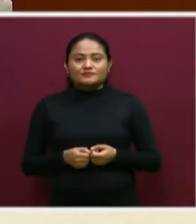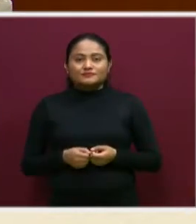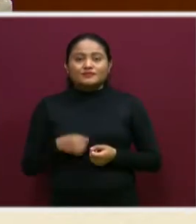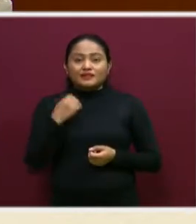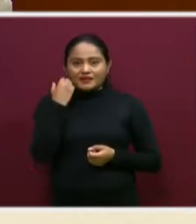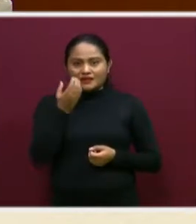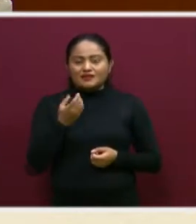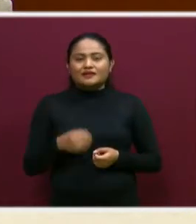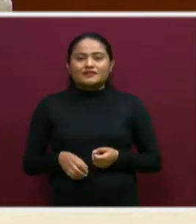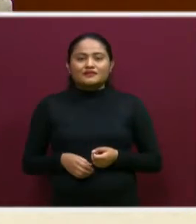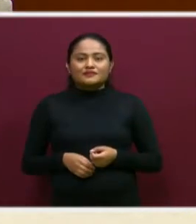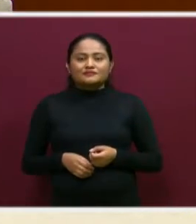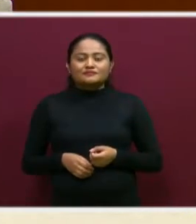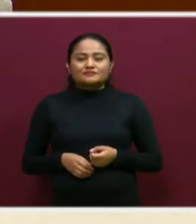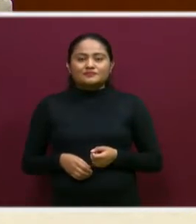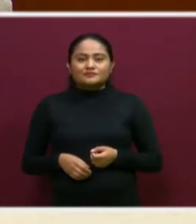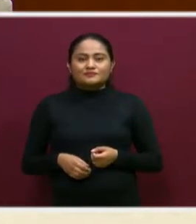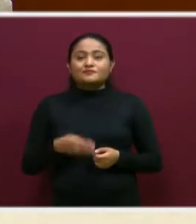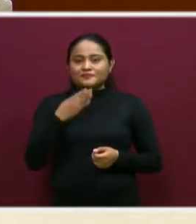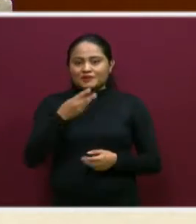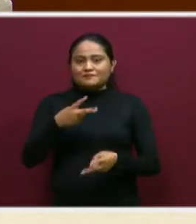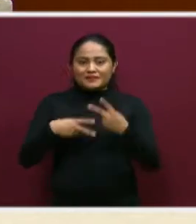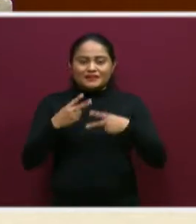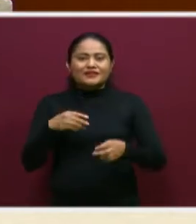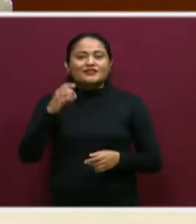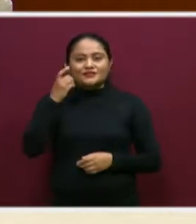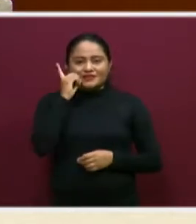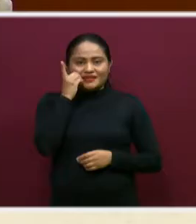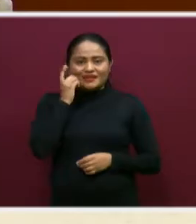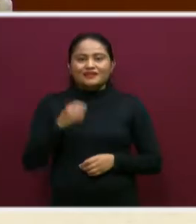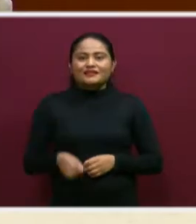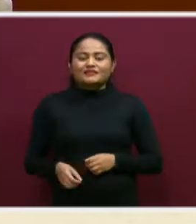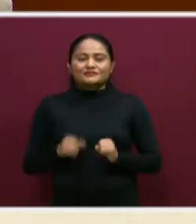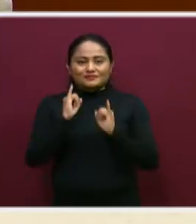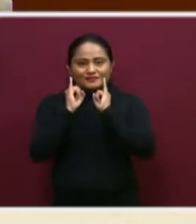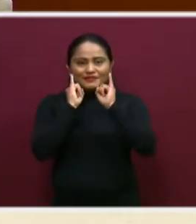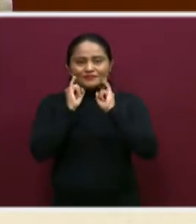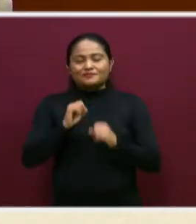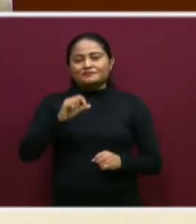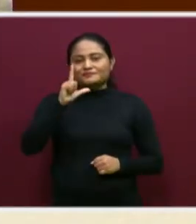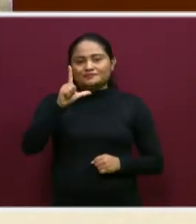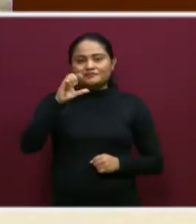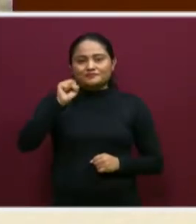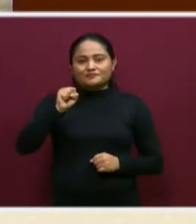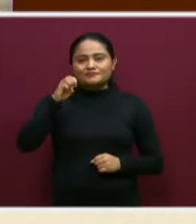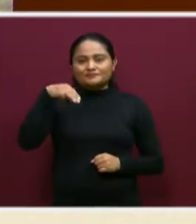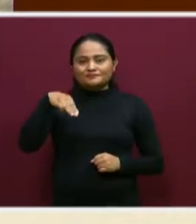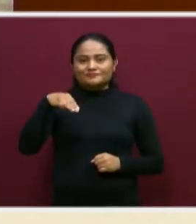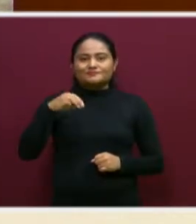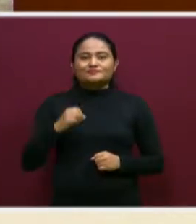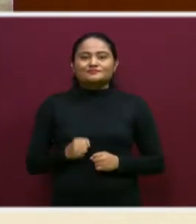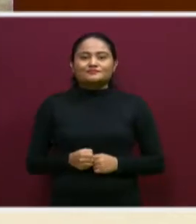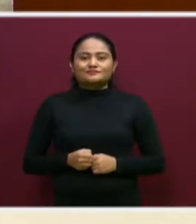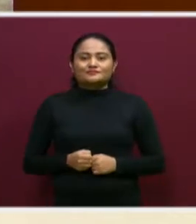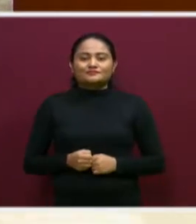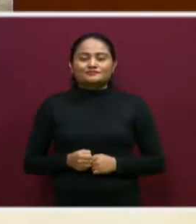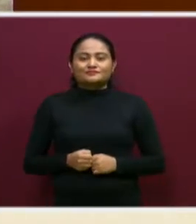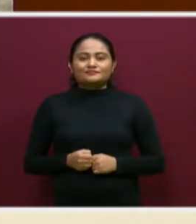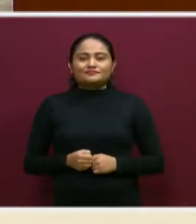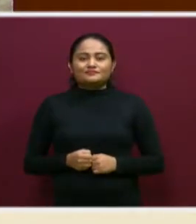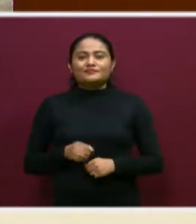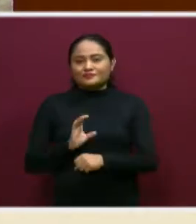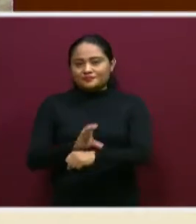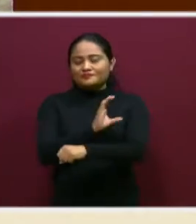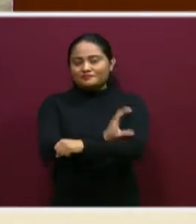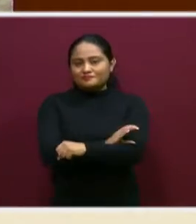darle la bienvenida a mi compañera diana felgueres salazar ella es intérprete en lengua de señas mexicanas y nos estará acompañando